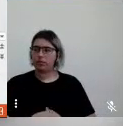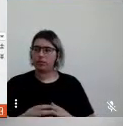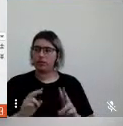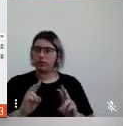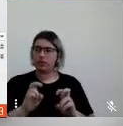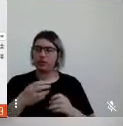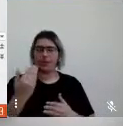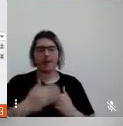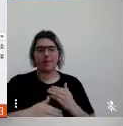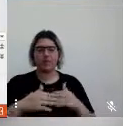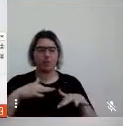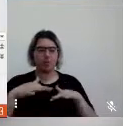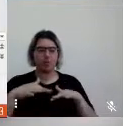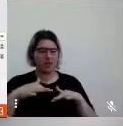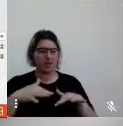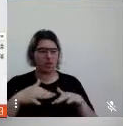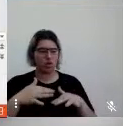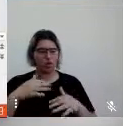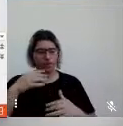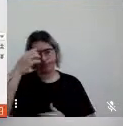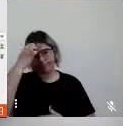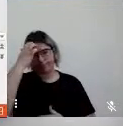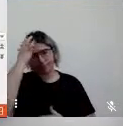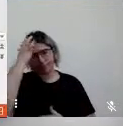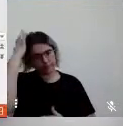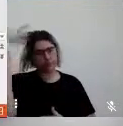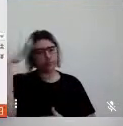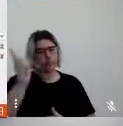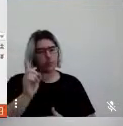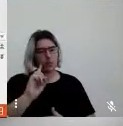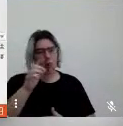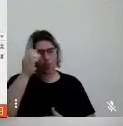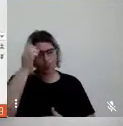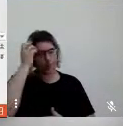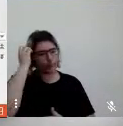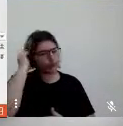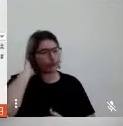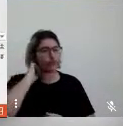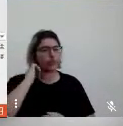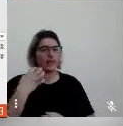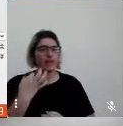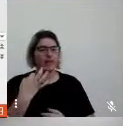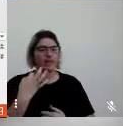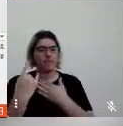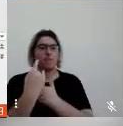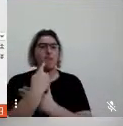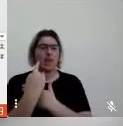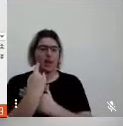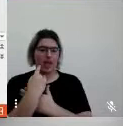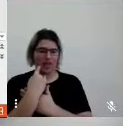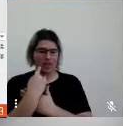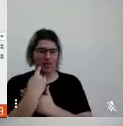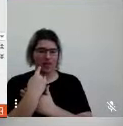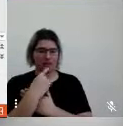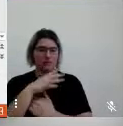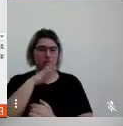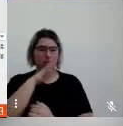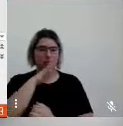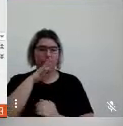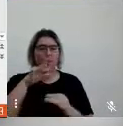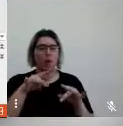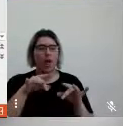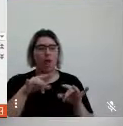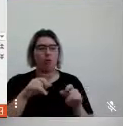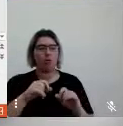movimiento, de. lo que nos hace es que nos engaña, como decía antes, como es lo Ah, que vale. hace el azúcar es que aumenta